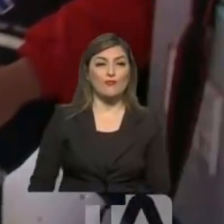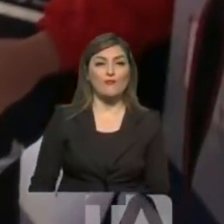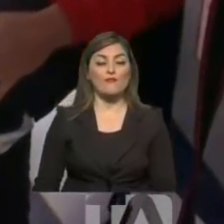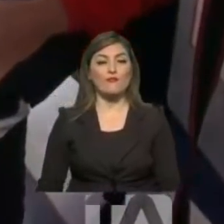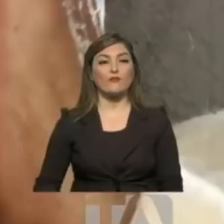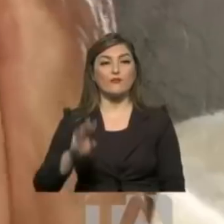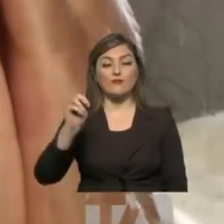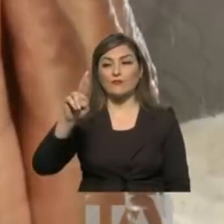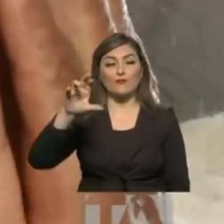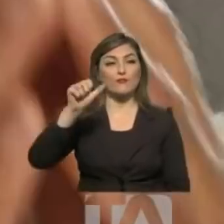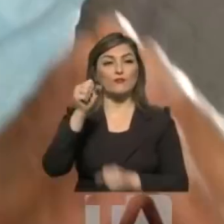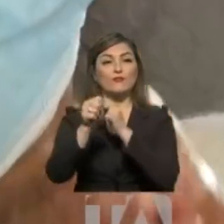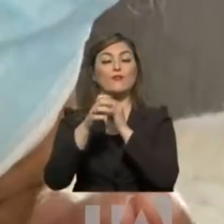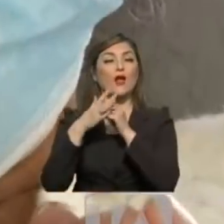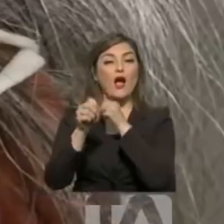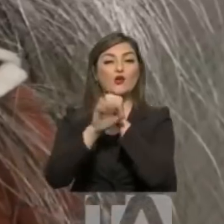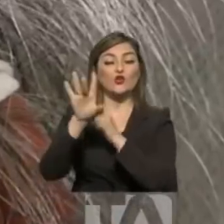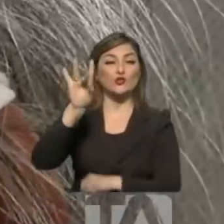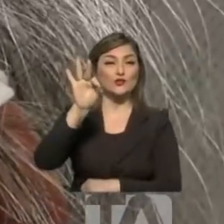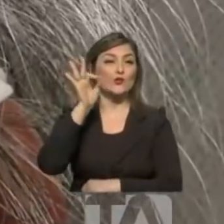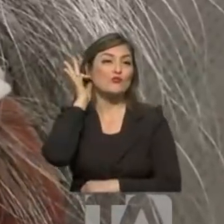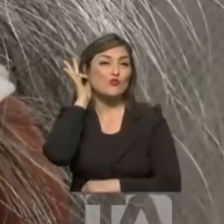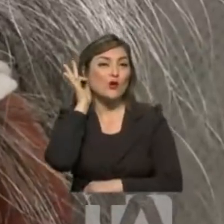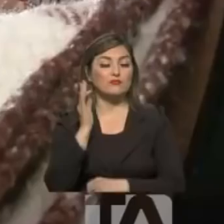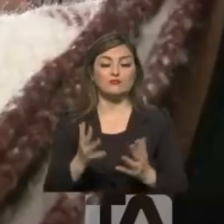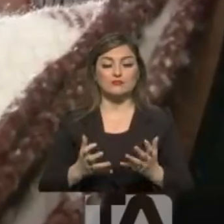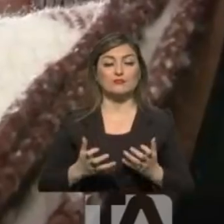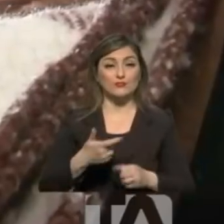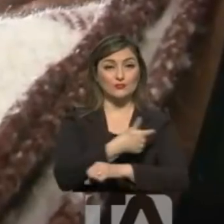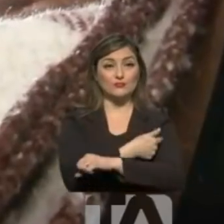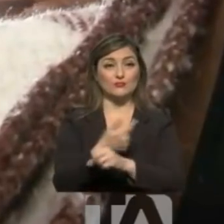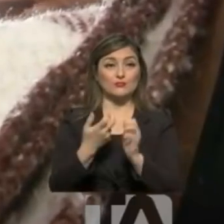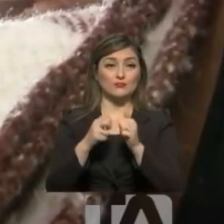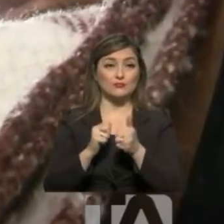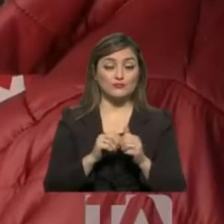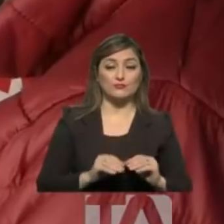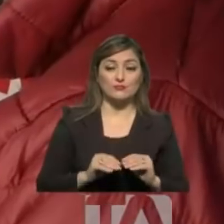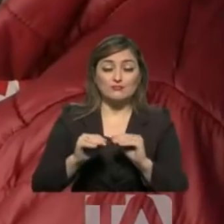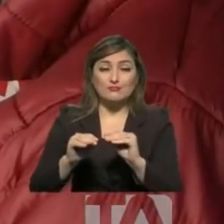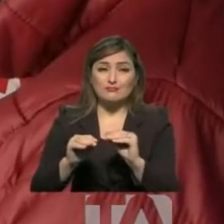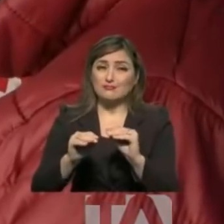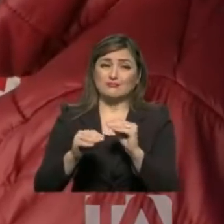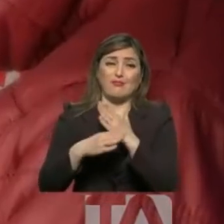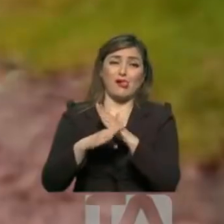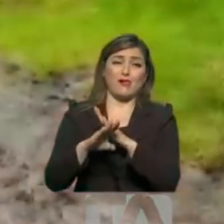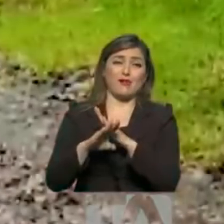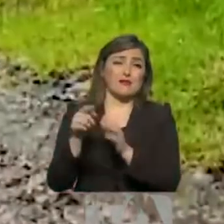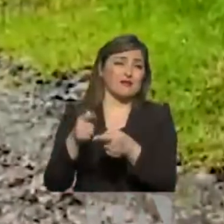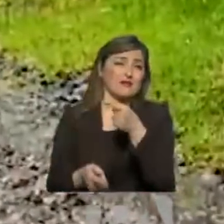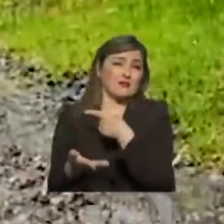Ella es María, una mujer de 89 años que deseaba ser vacunada. Sin embargo, los problemas para movilizarse le impedían